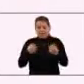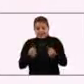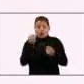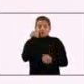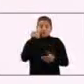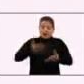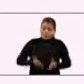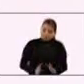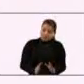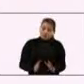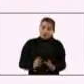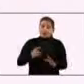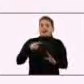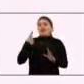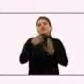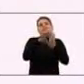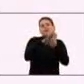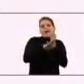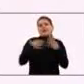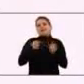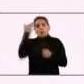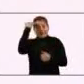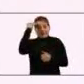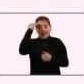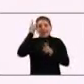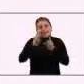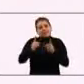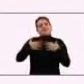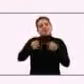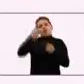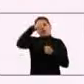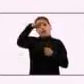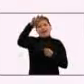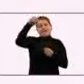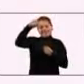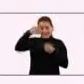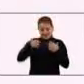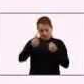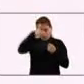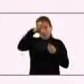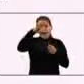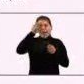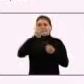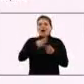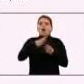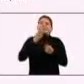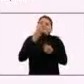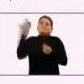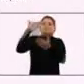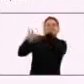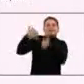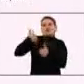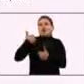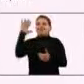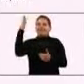programas. Programa de salud sexual y reproductiva, programa de salud mental y programa de salud rural. Este último programa es para